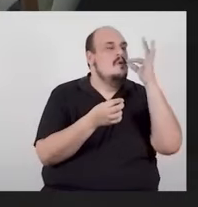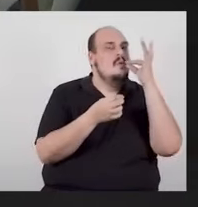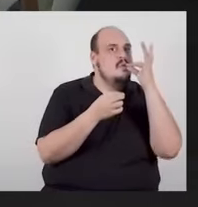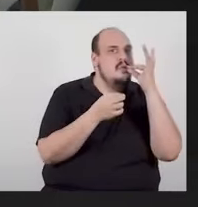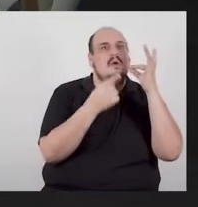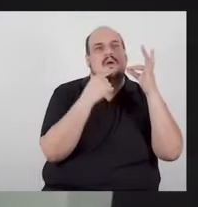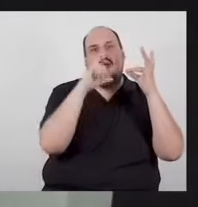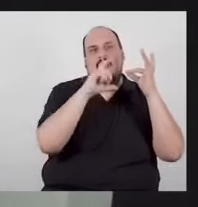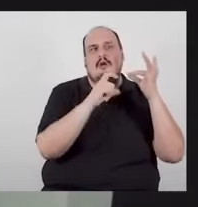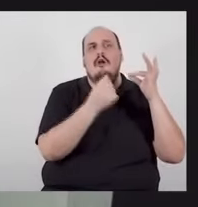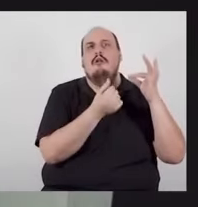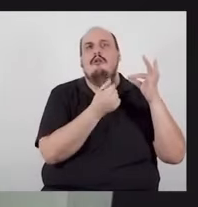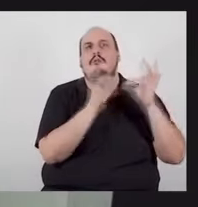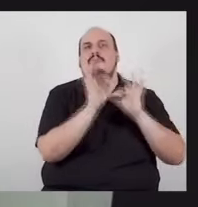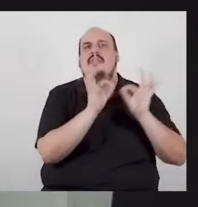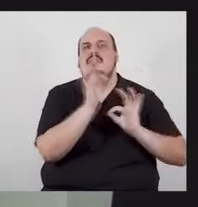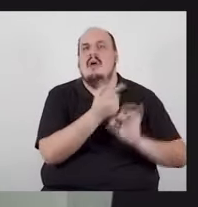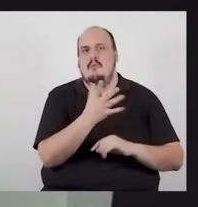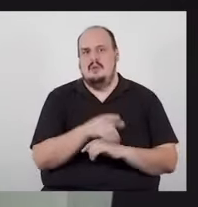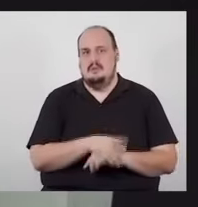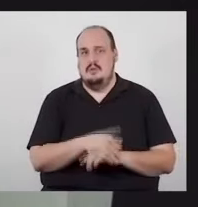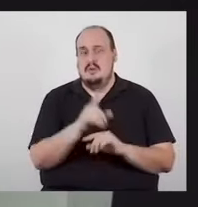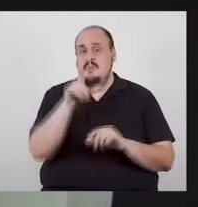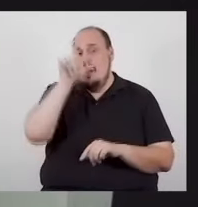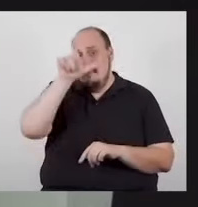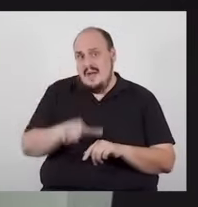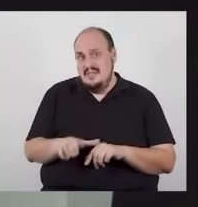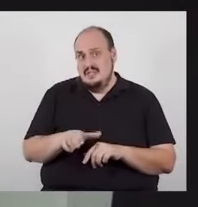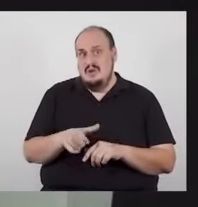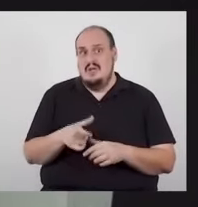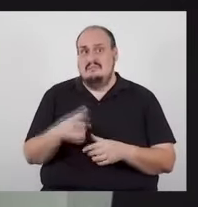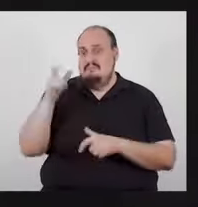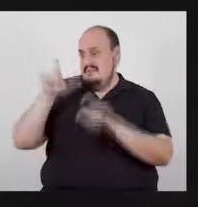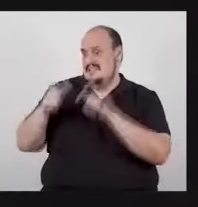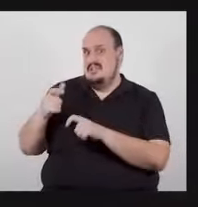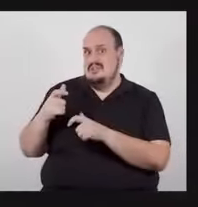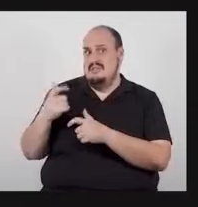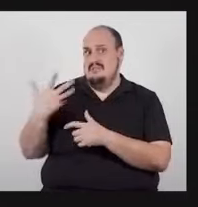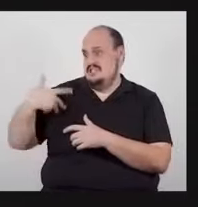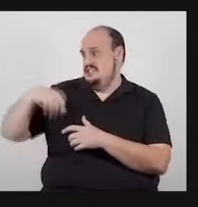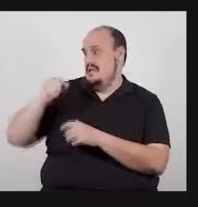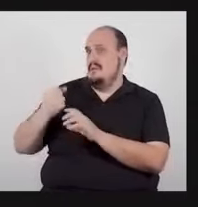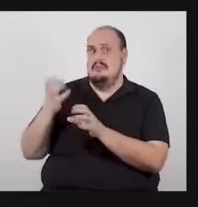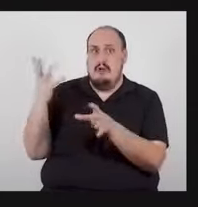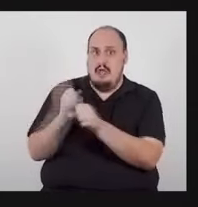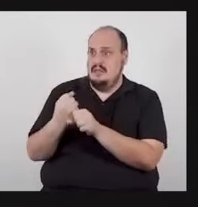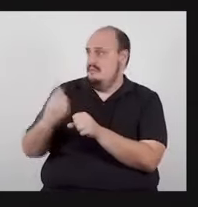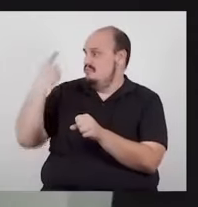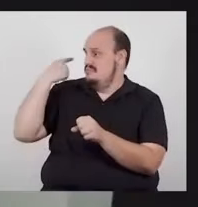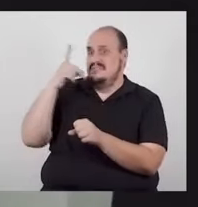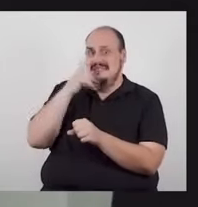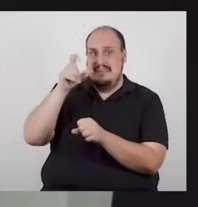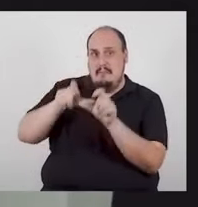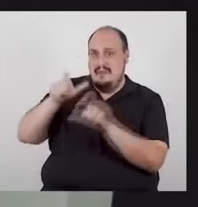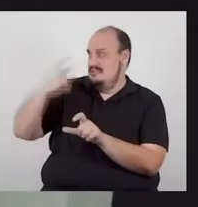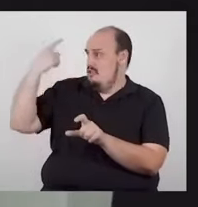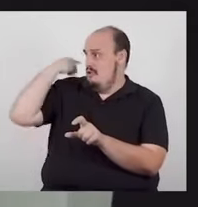responsabilidad. Sí. El transporta pasajeros tiene... Treinta personas. Cien tipos, o sea, o el que maneja